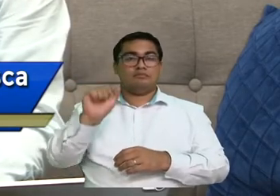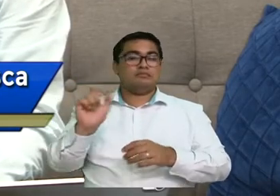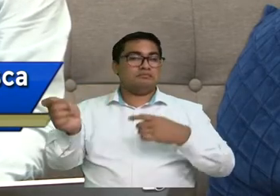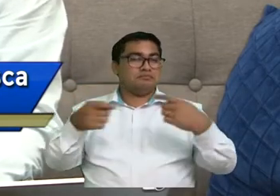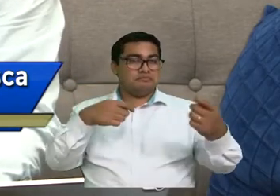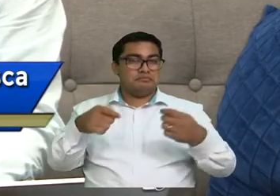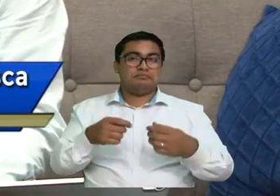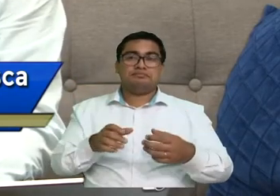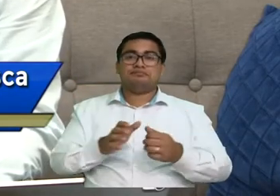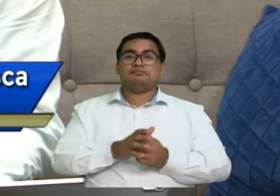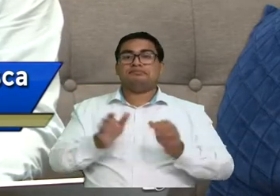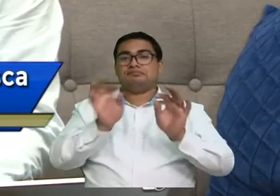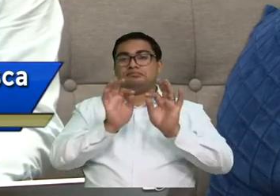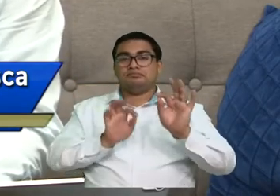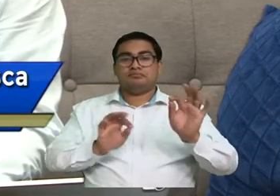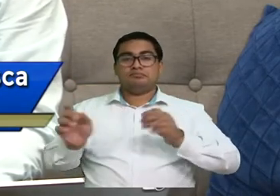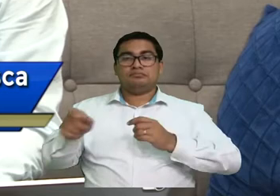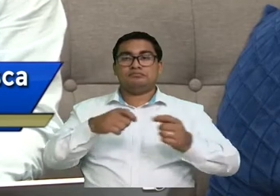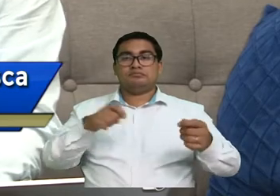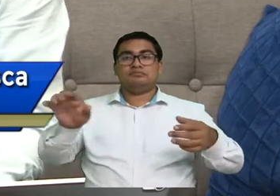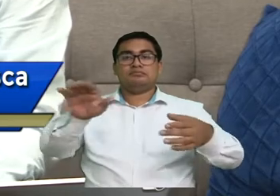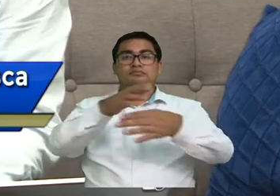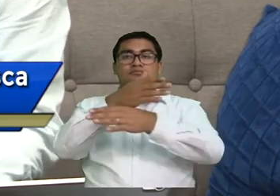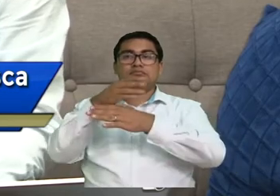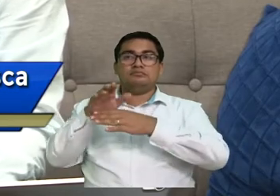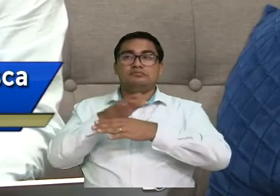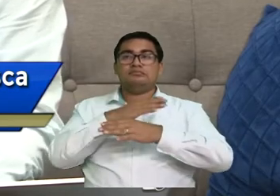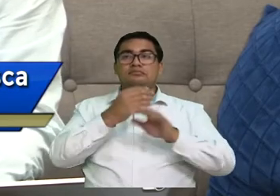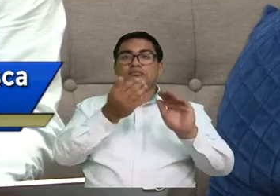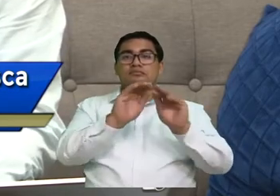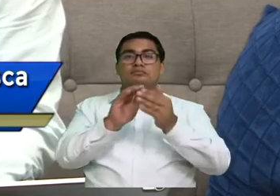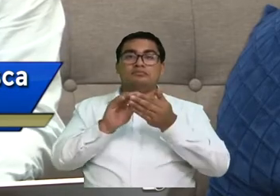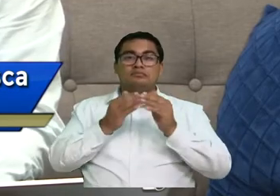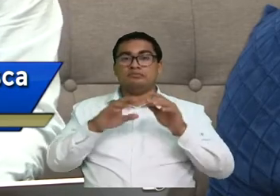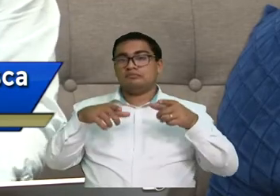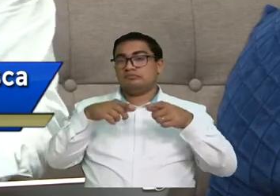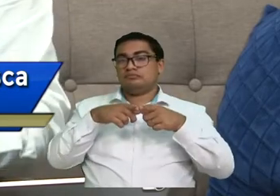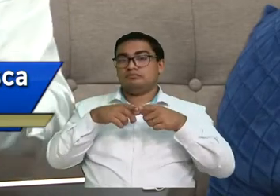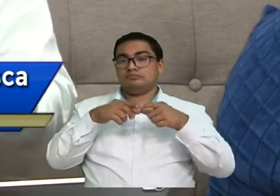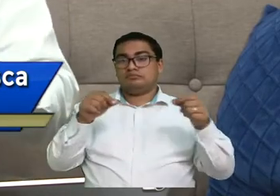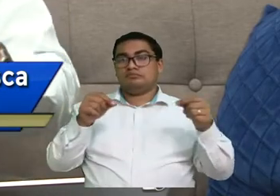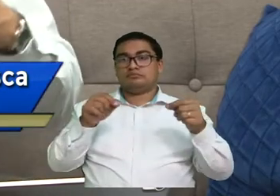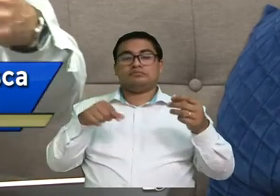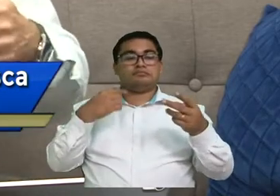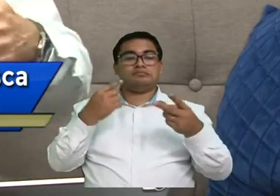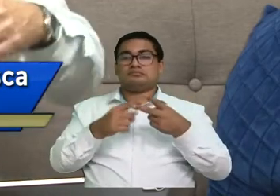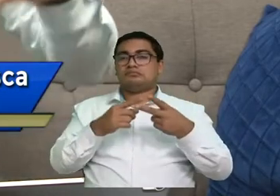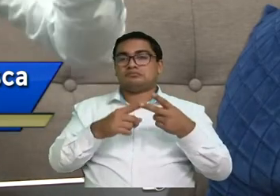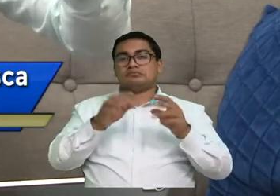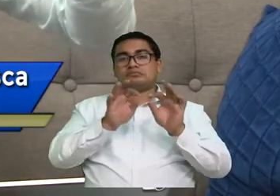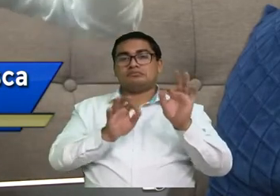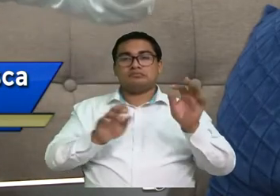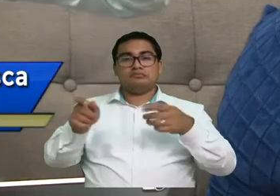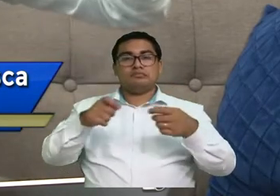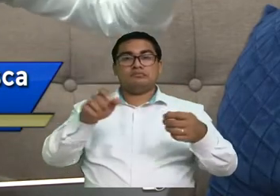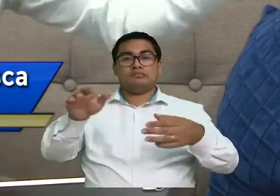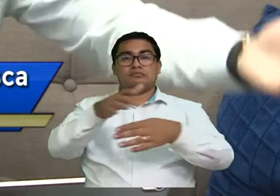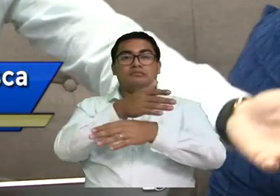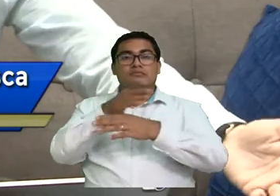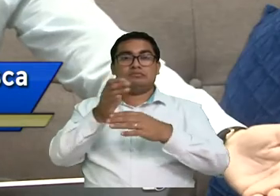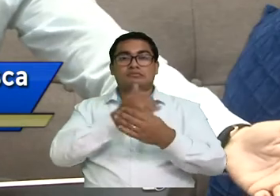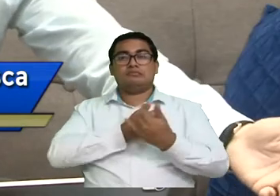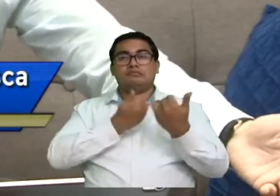haciendo ferias en los distintos distritos de Managua. Estamos haciendo ferias en las distintas